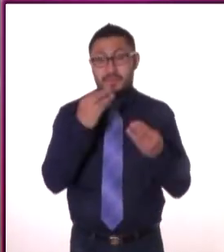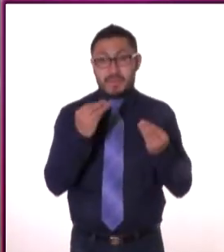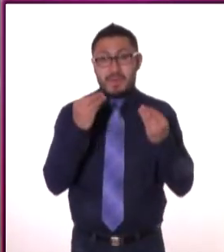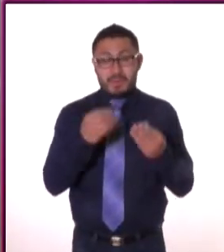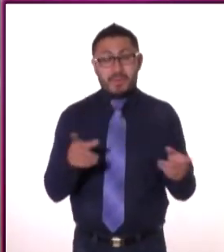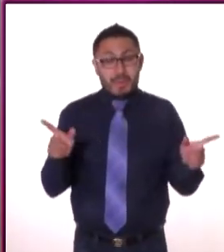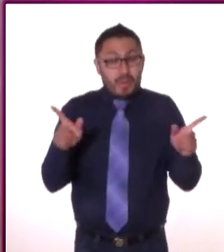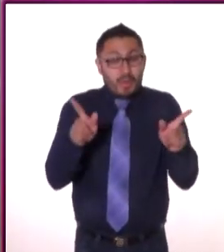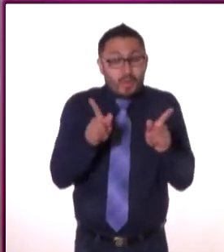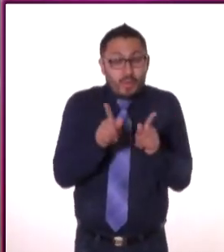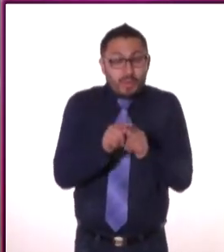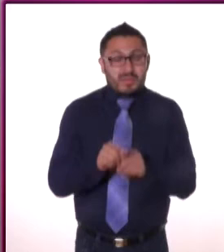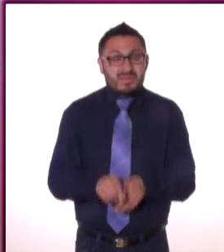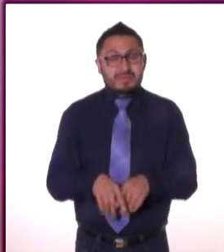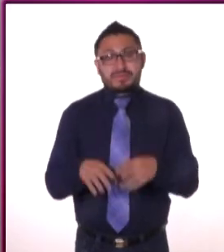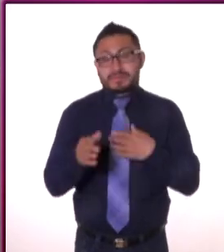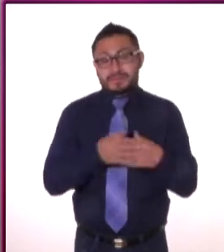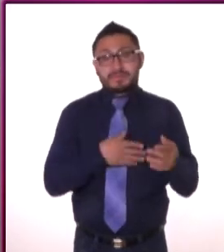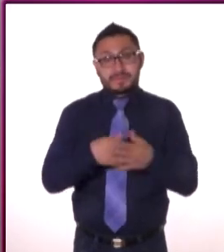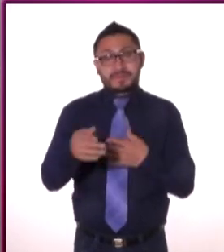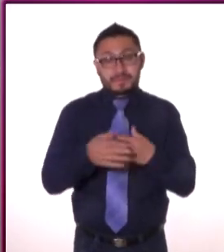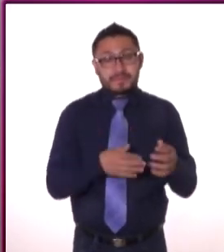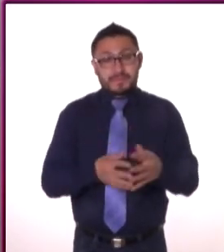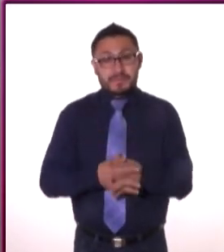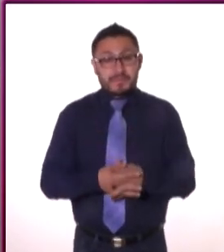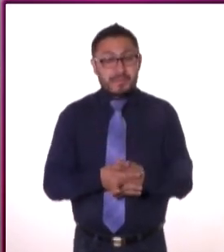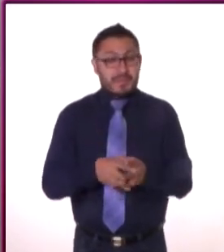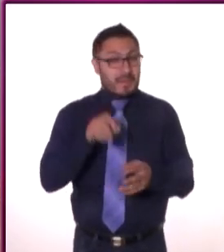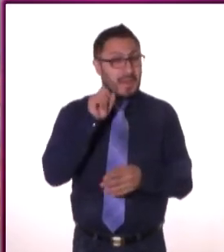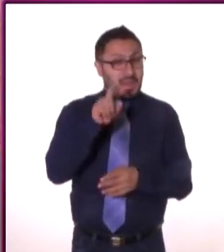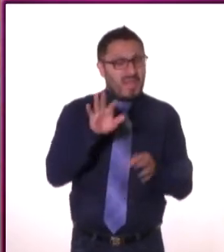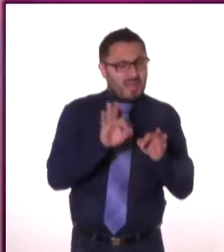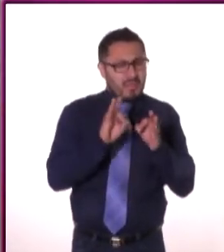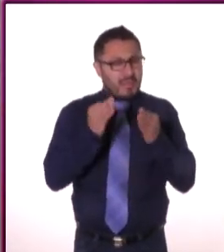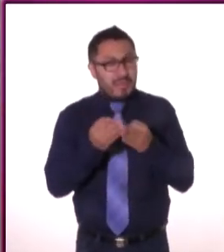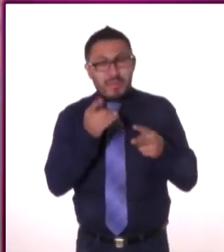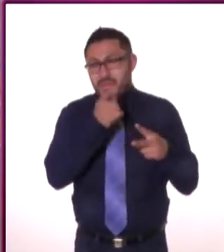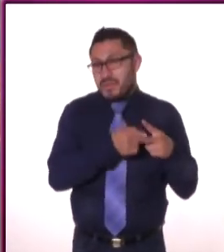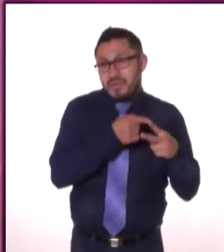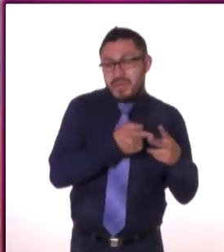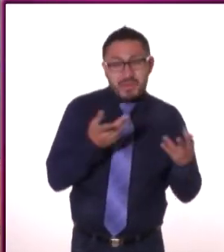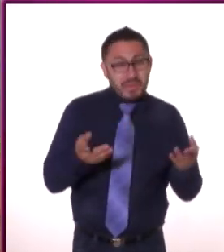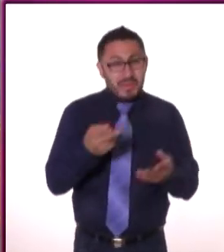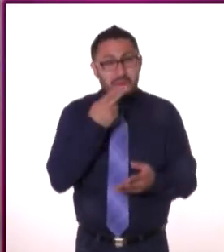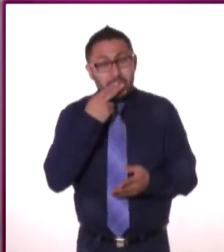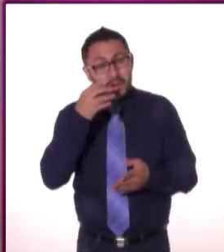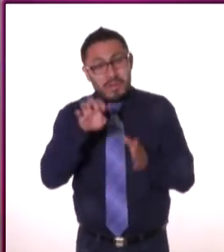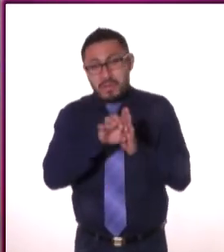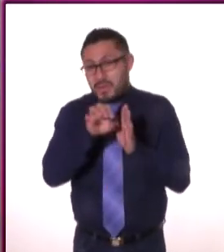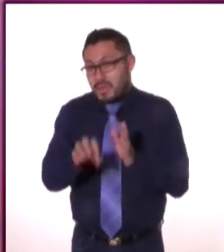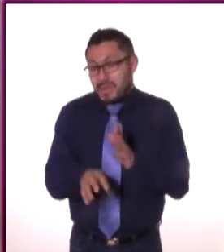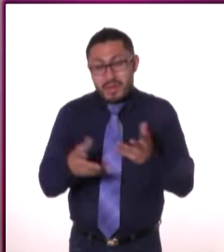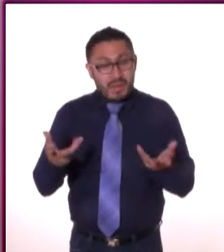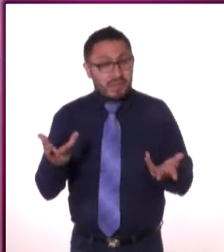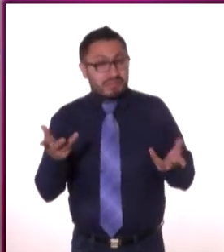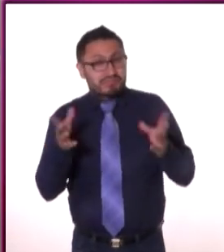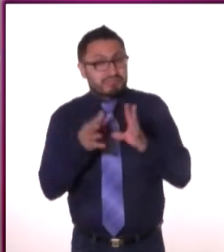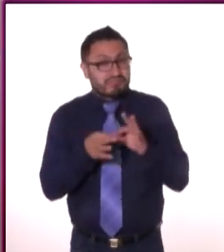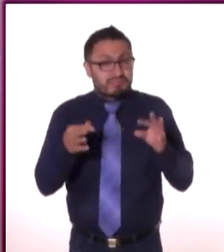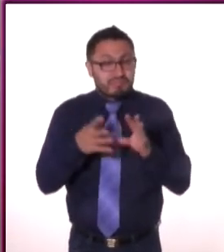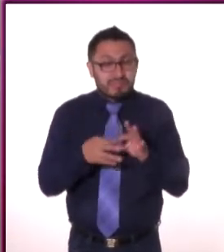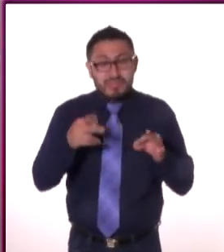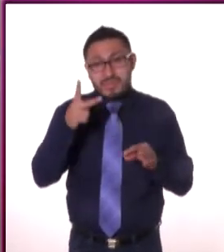La matemática ya era bastante sofisticada en esa época. Muy sofisticada. Y ¿era el mismo tipo de matemáticas que se utilizaba, por